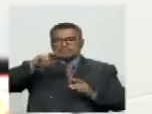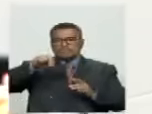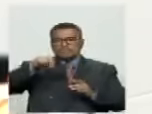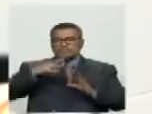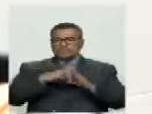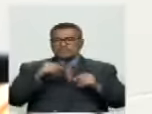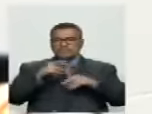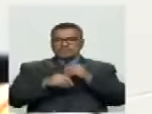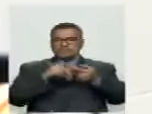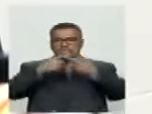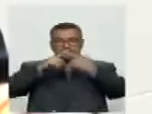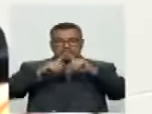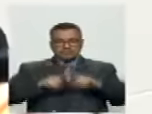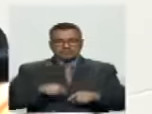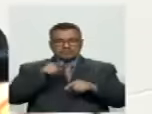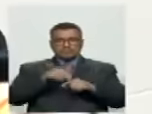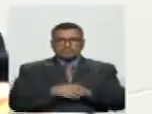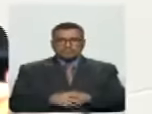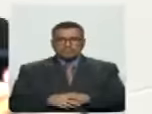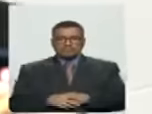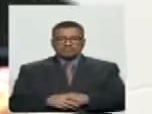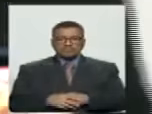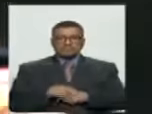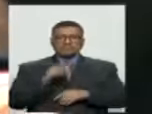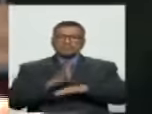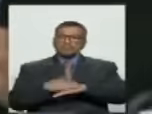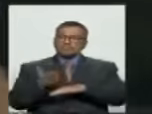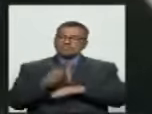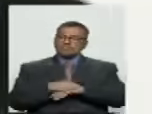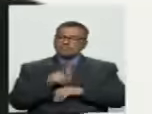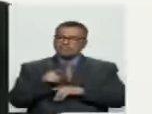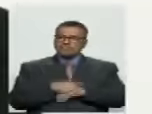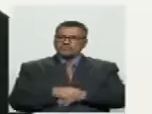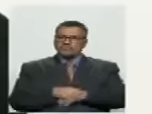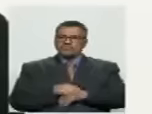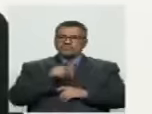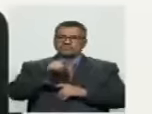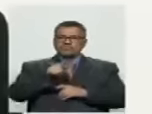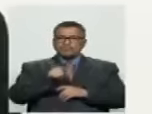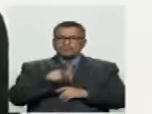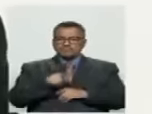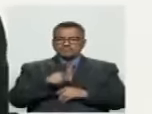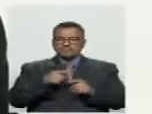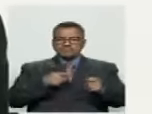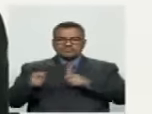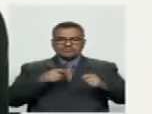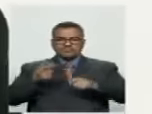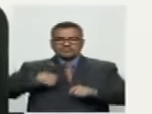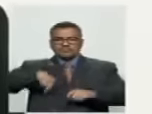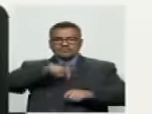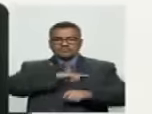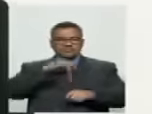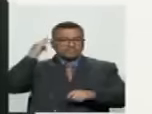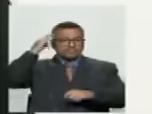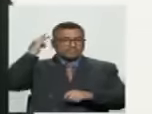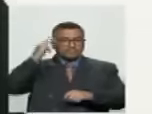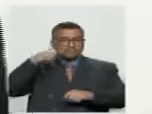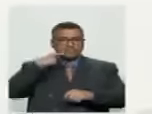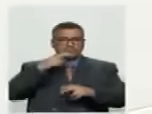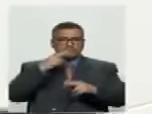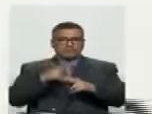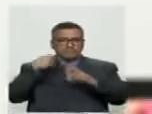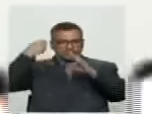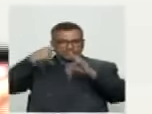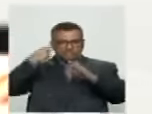Todo eso está calculado. ¿Para qué? Para controlar nuestras mentes. Suena a película